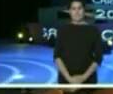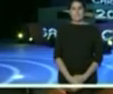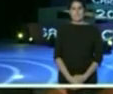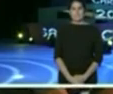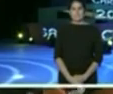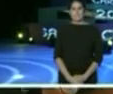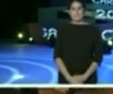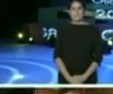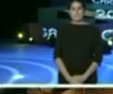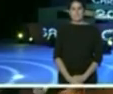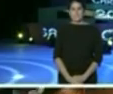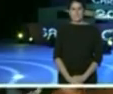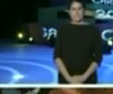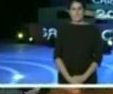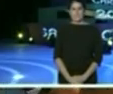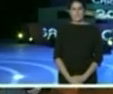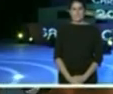Con los nervios que yo paso.